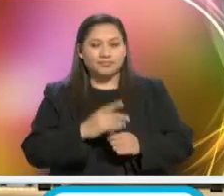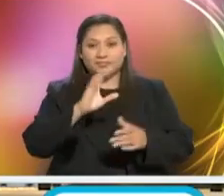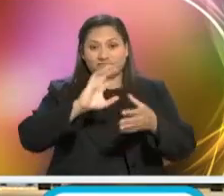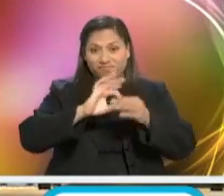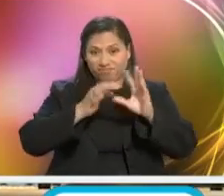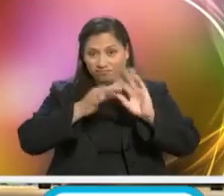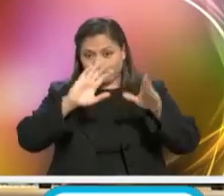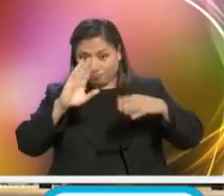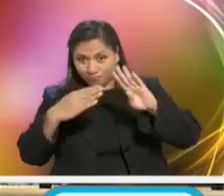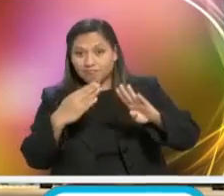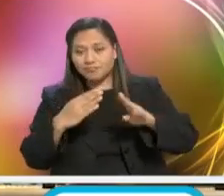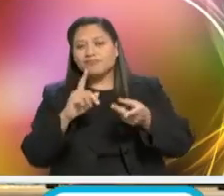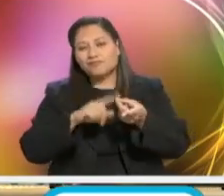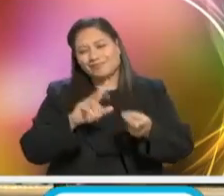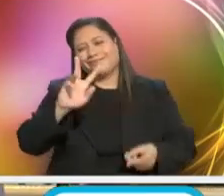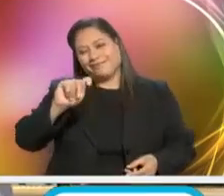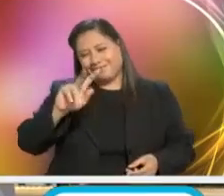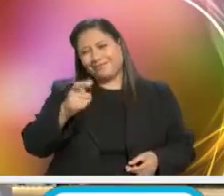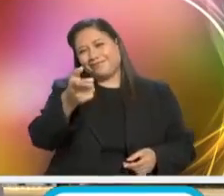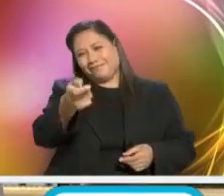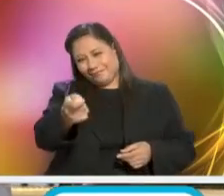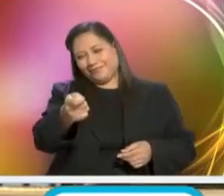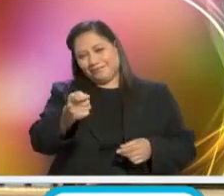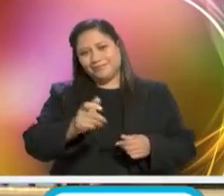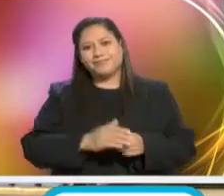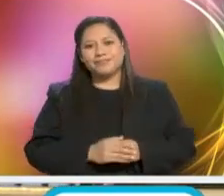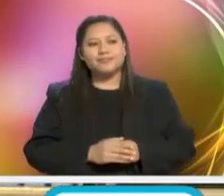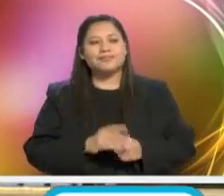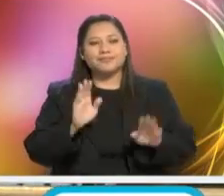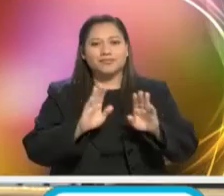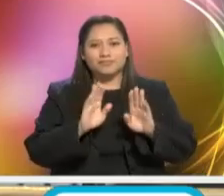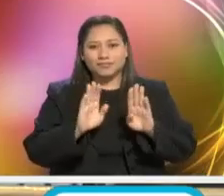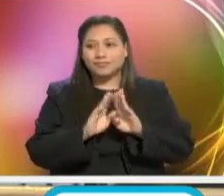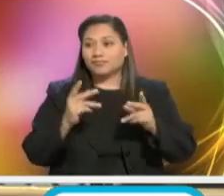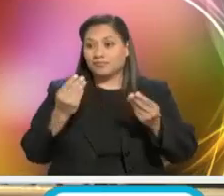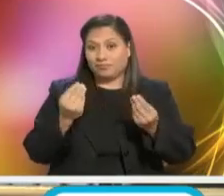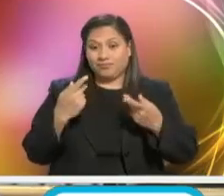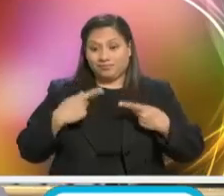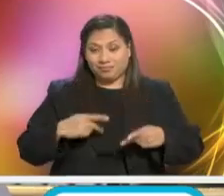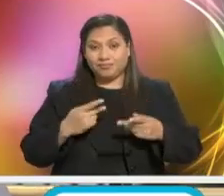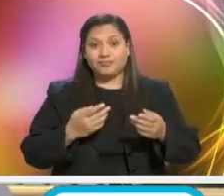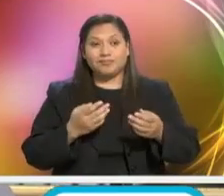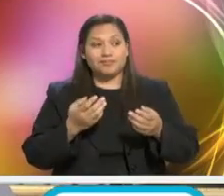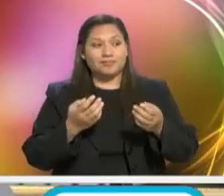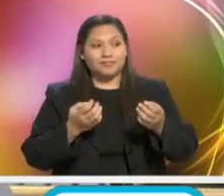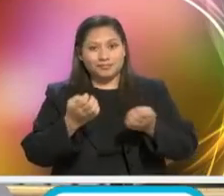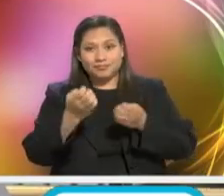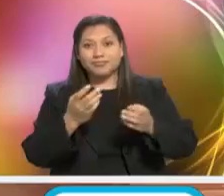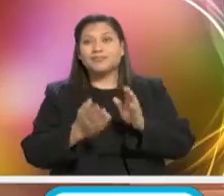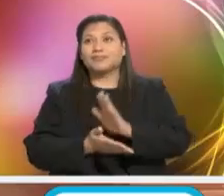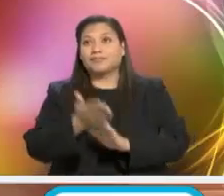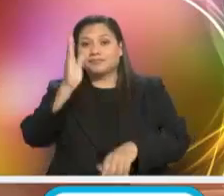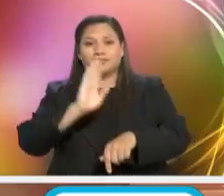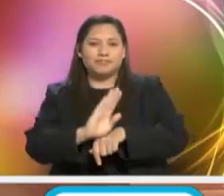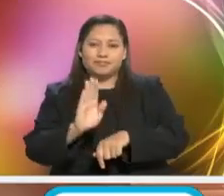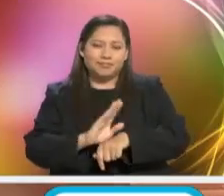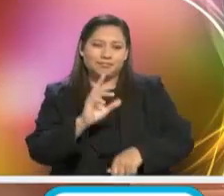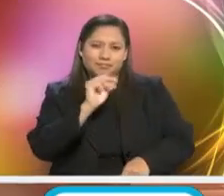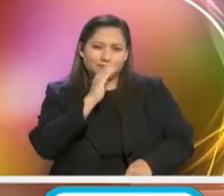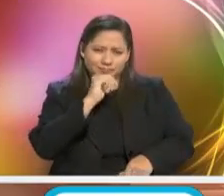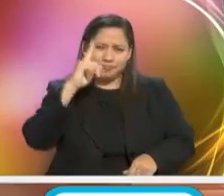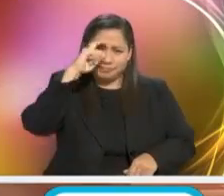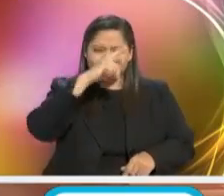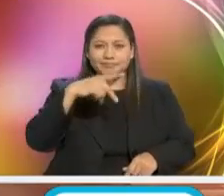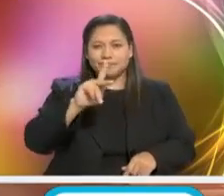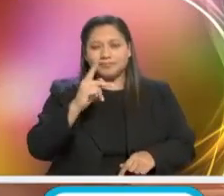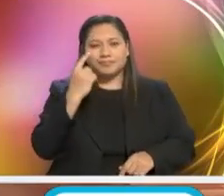tele, ¿no? Bueno, claro, porque no son muchos los atletas olímpicos que... Claro, o los que No, tienen recursos para ir hasta Brasil. Sí, está complicado, pero bueno,